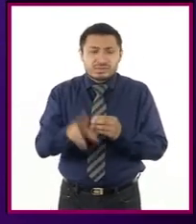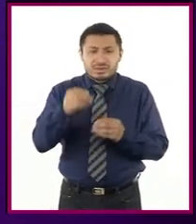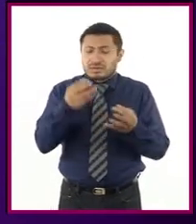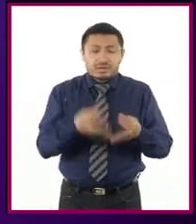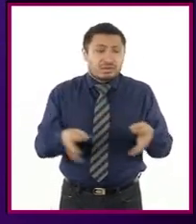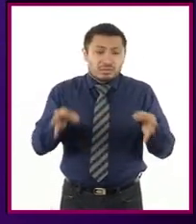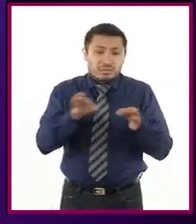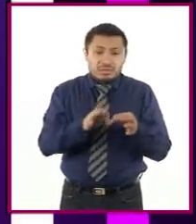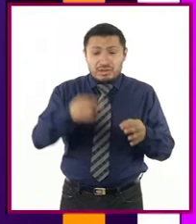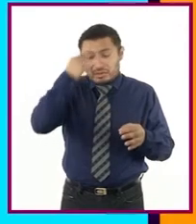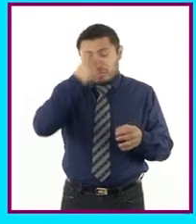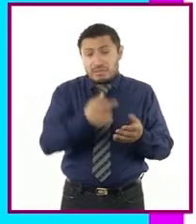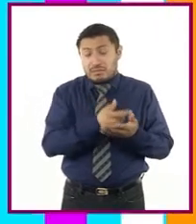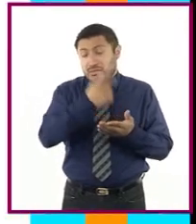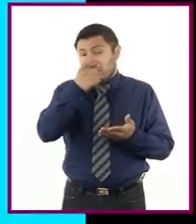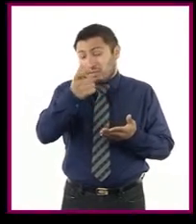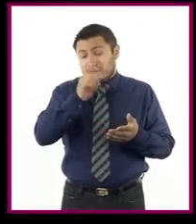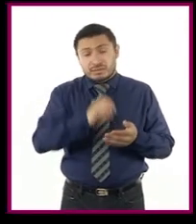final.